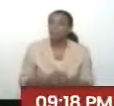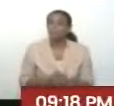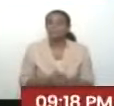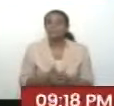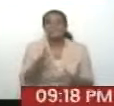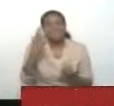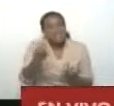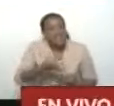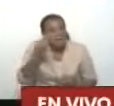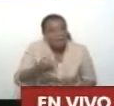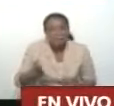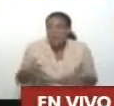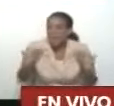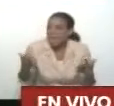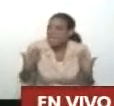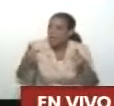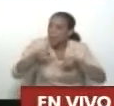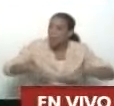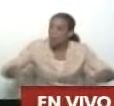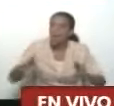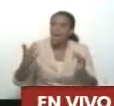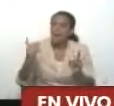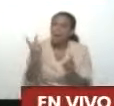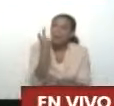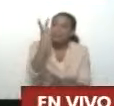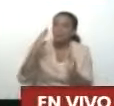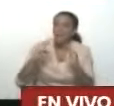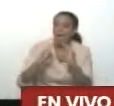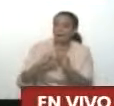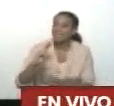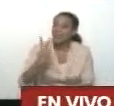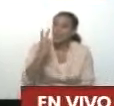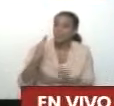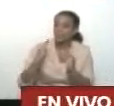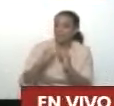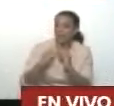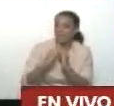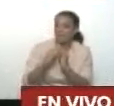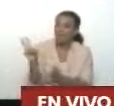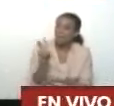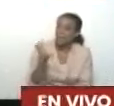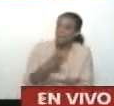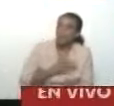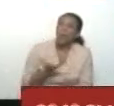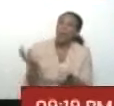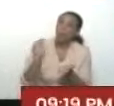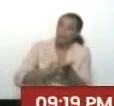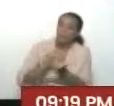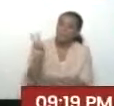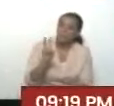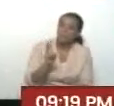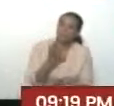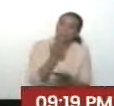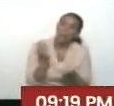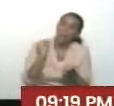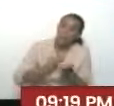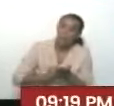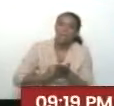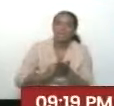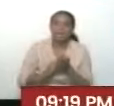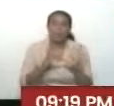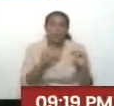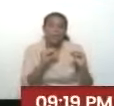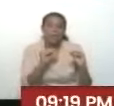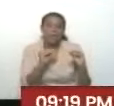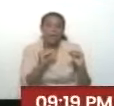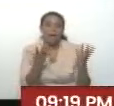una alegría estar en mi segunda casa y feliz de estar aquí, de volver. Y anoche hablaba con